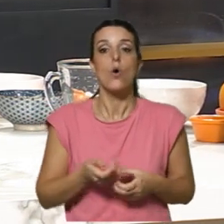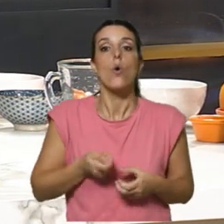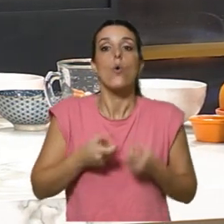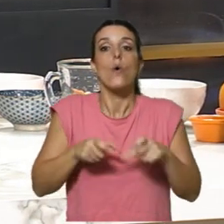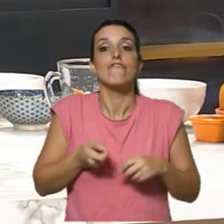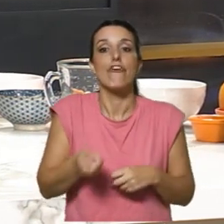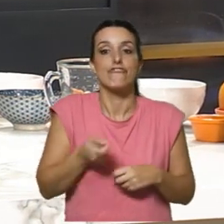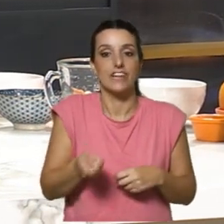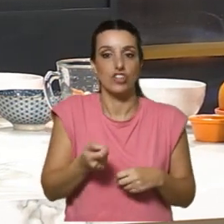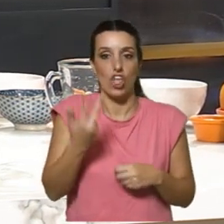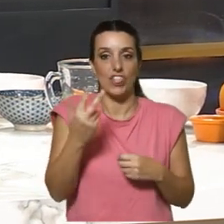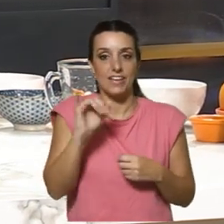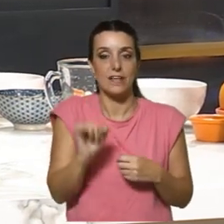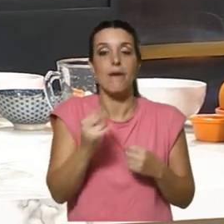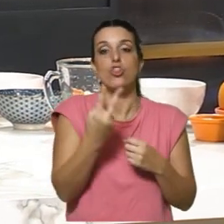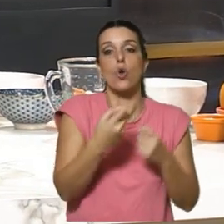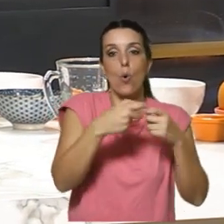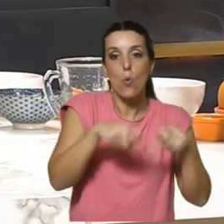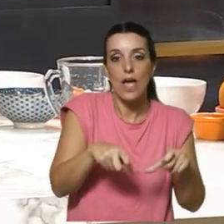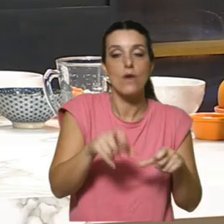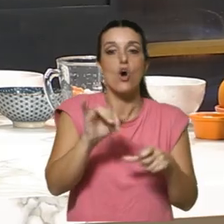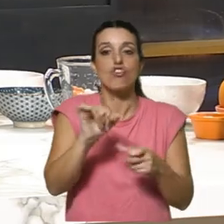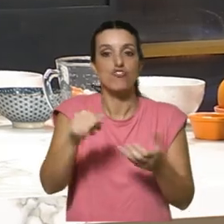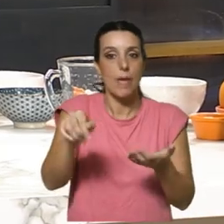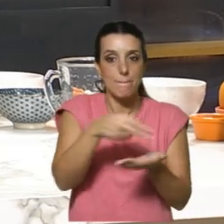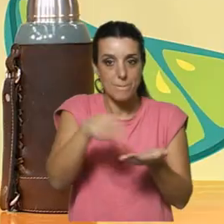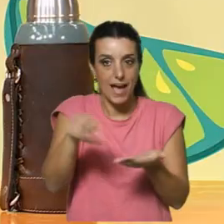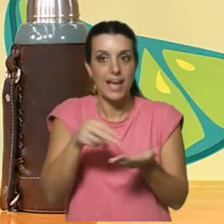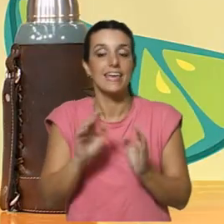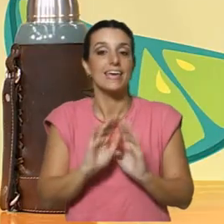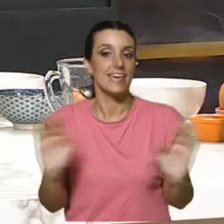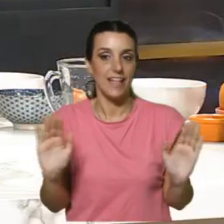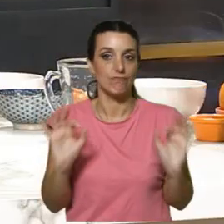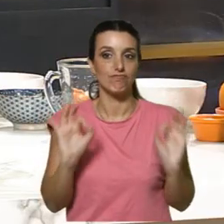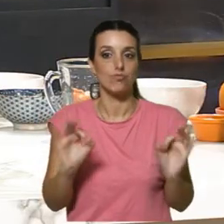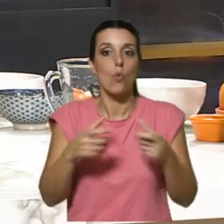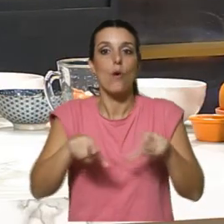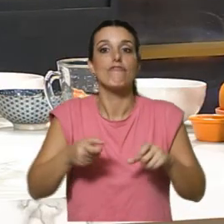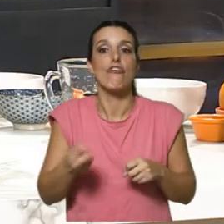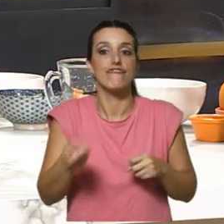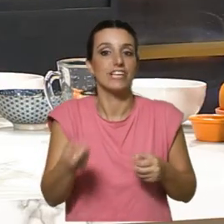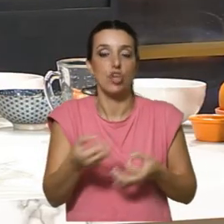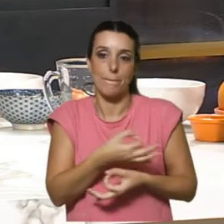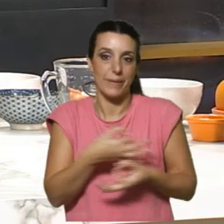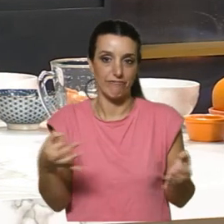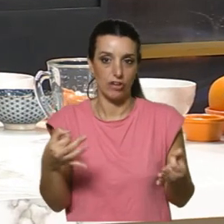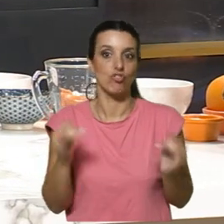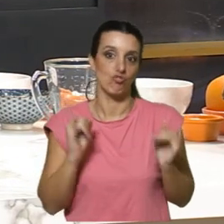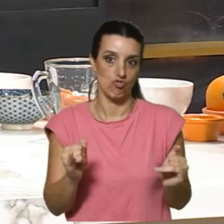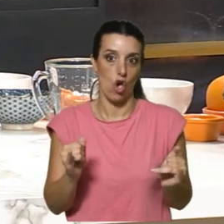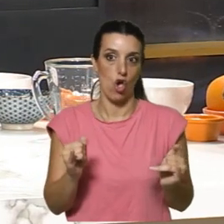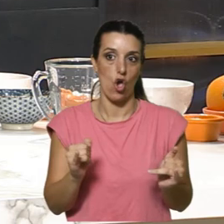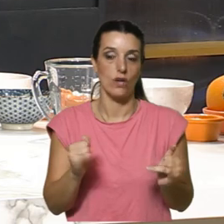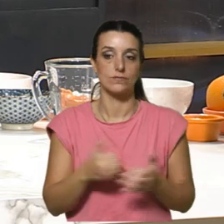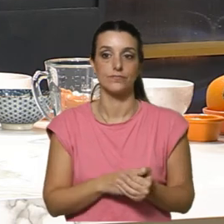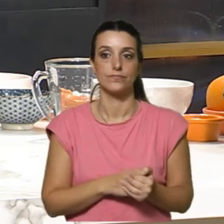yemas. ¿Qué te parece? Haces dos huevos, le pones las yemitas por encima de la clara. Ajá. Y te haces un huevo frito de los... Poderosos. Poderosos,